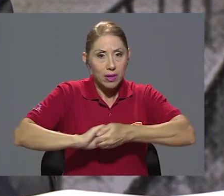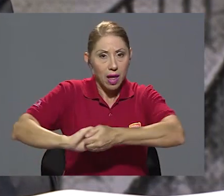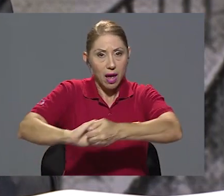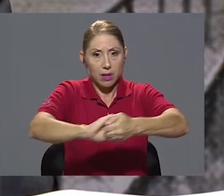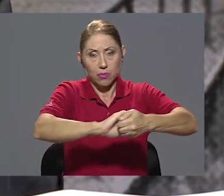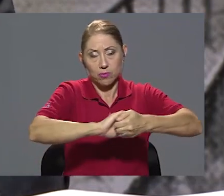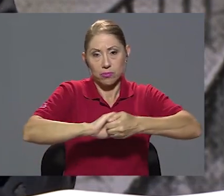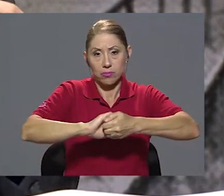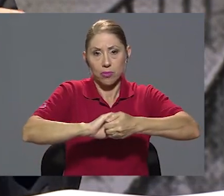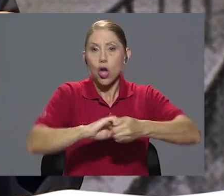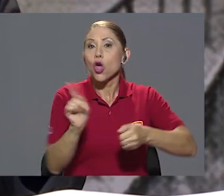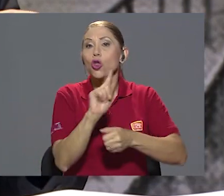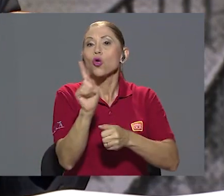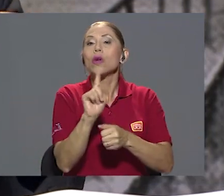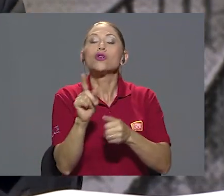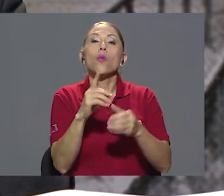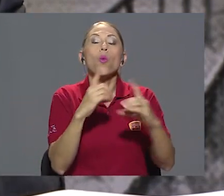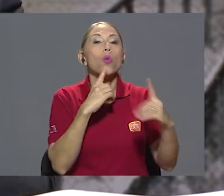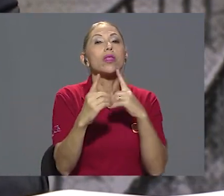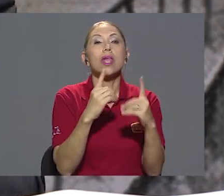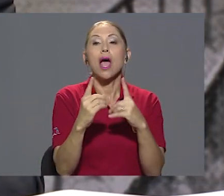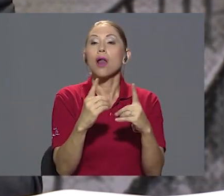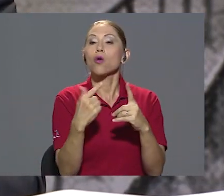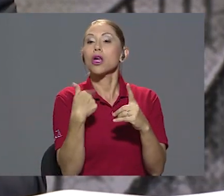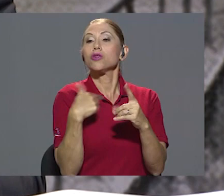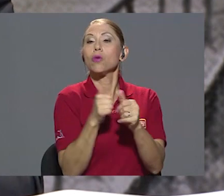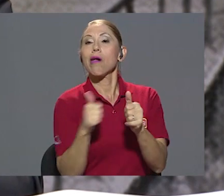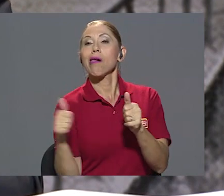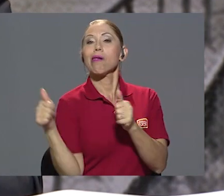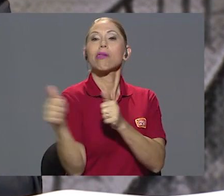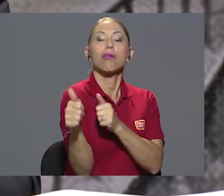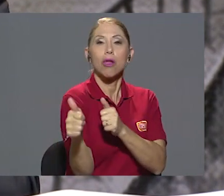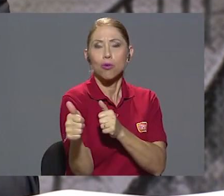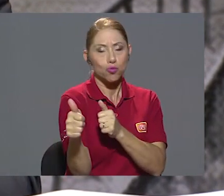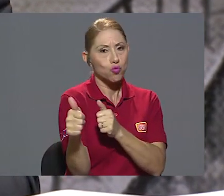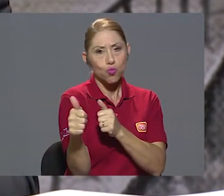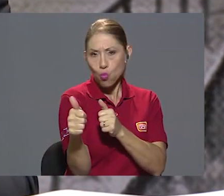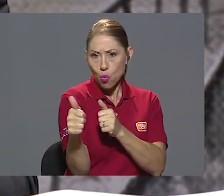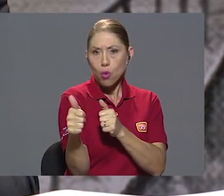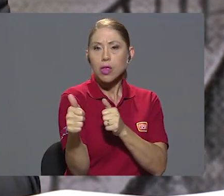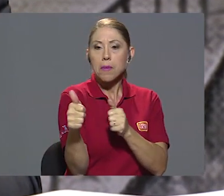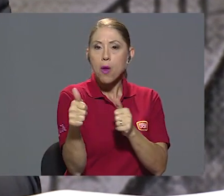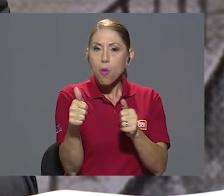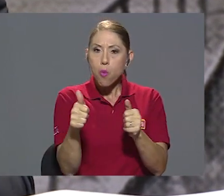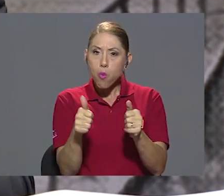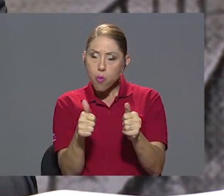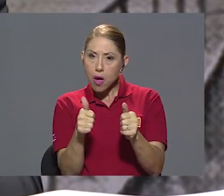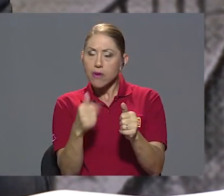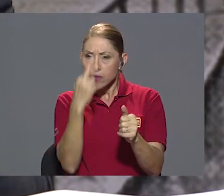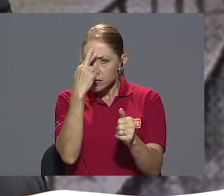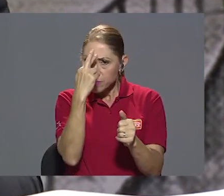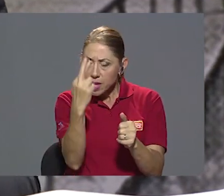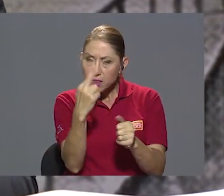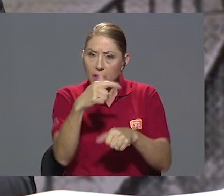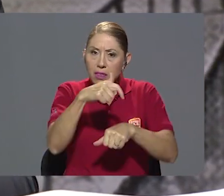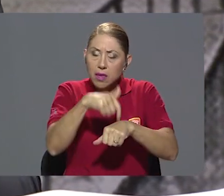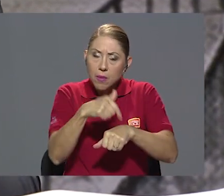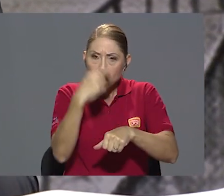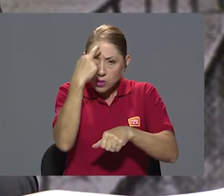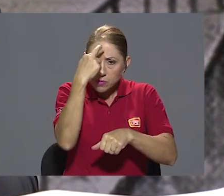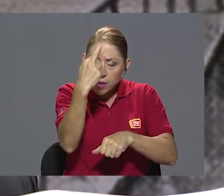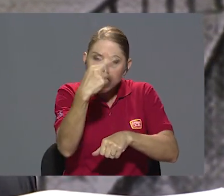solidario. No es el diálogo vanguardista, es un diálogo que respeta también los tiempos y los momentos de